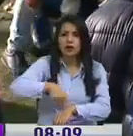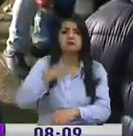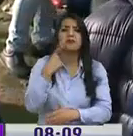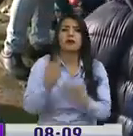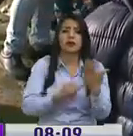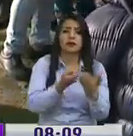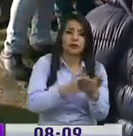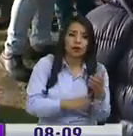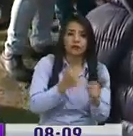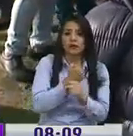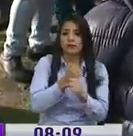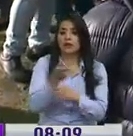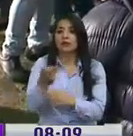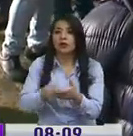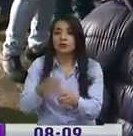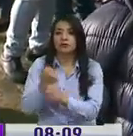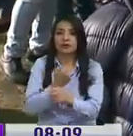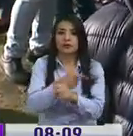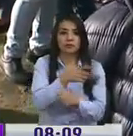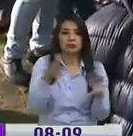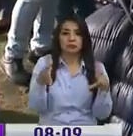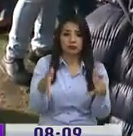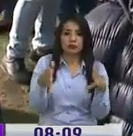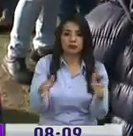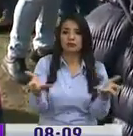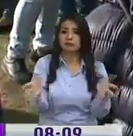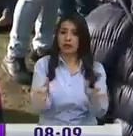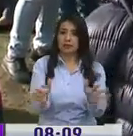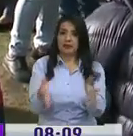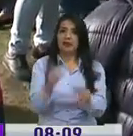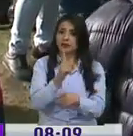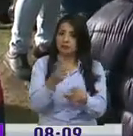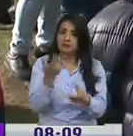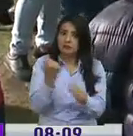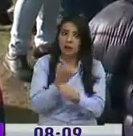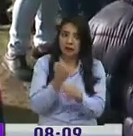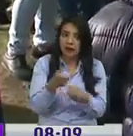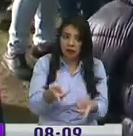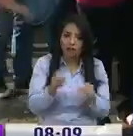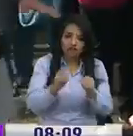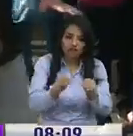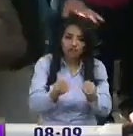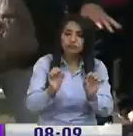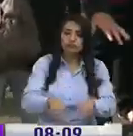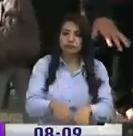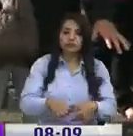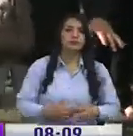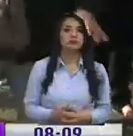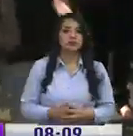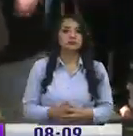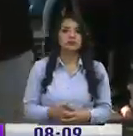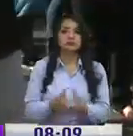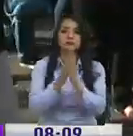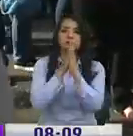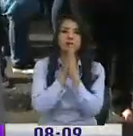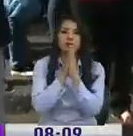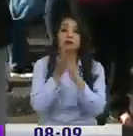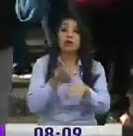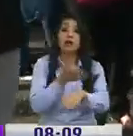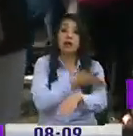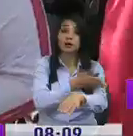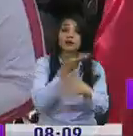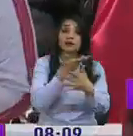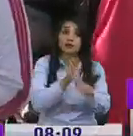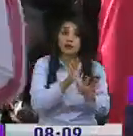que los estudiantes no estén sin hacer nada, ¿no? Señalan que su solicitud ya ha sido presentada a los